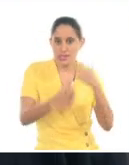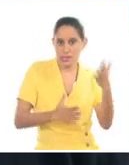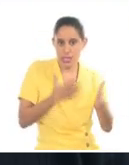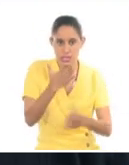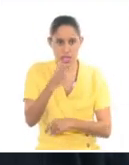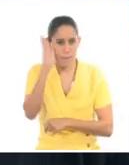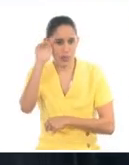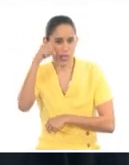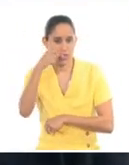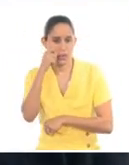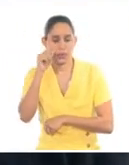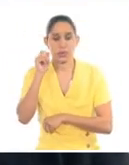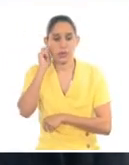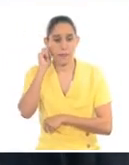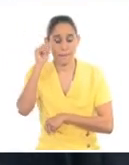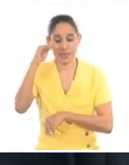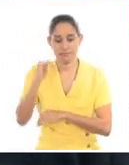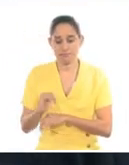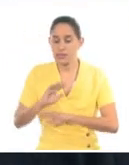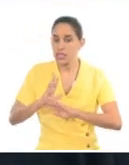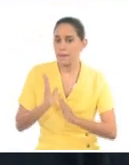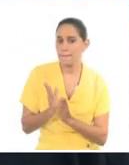de señas en todo un largometraje, algo sin precedentes,